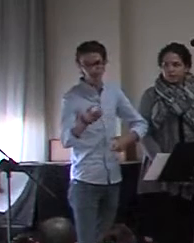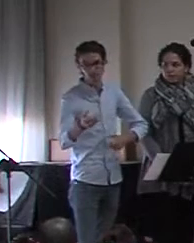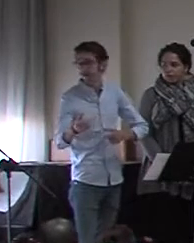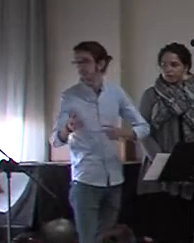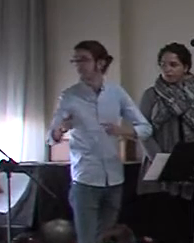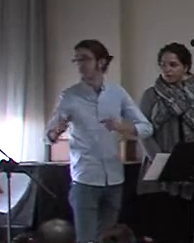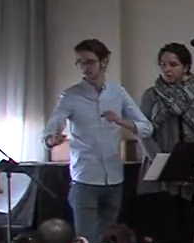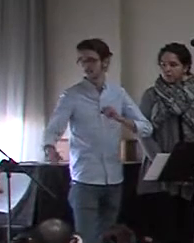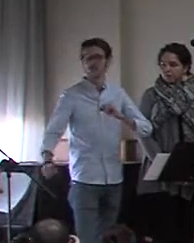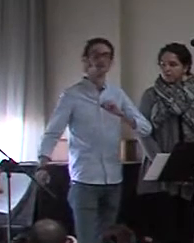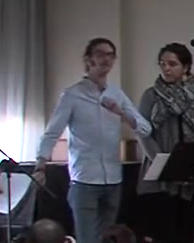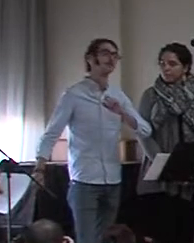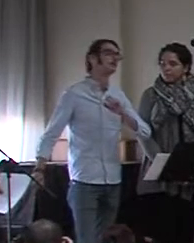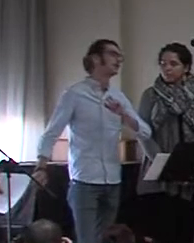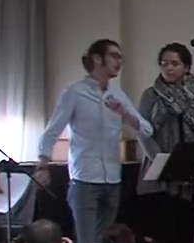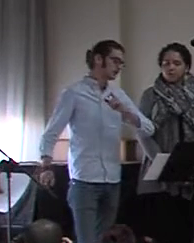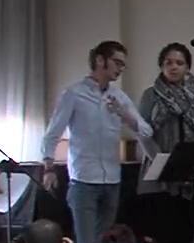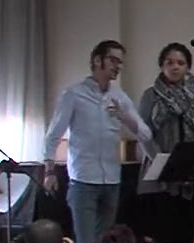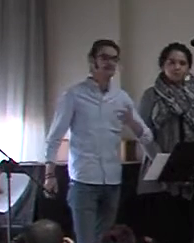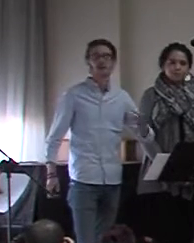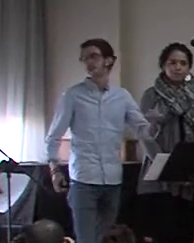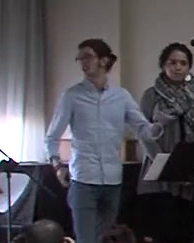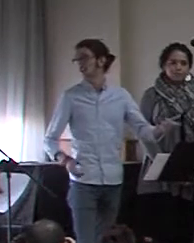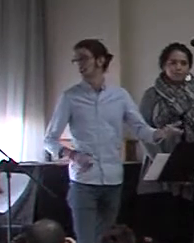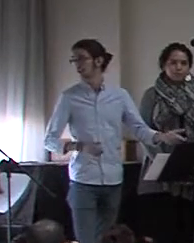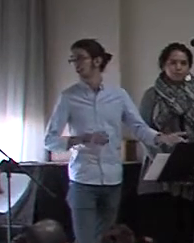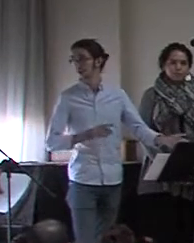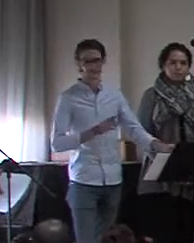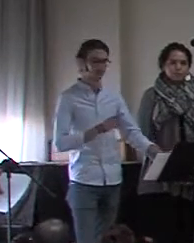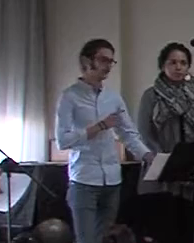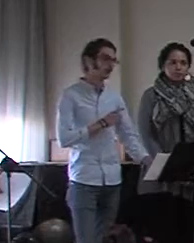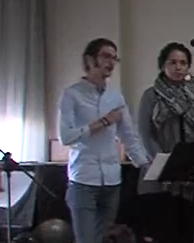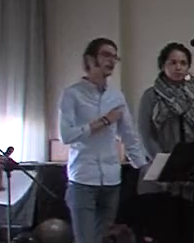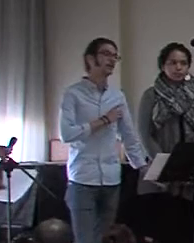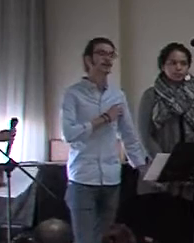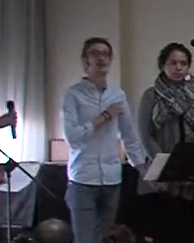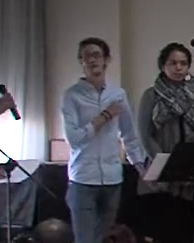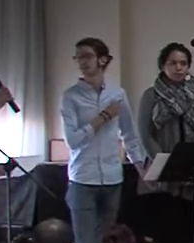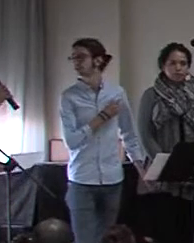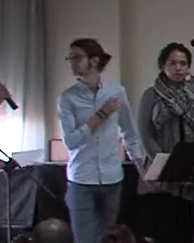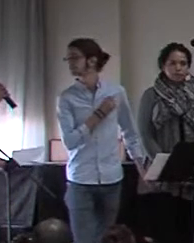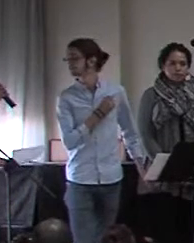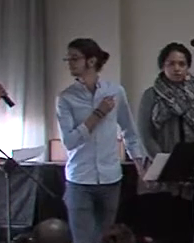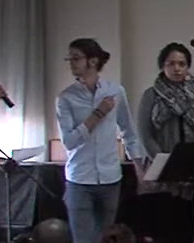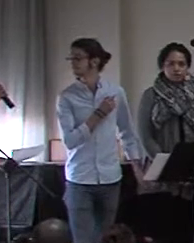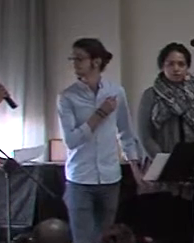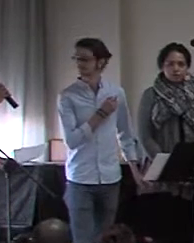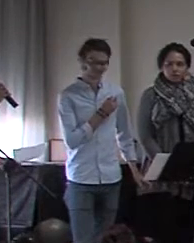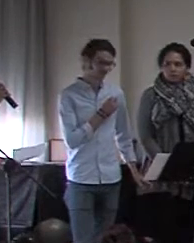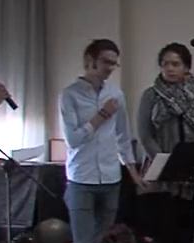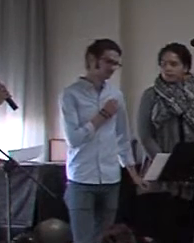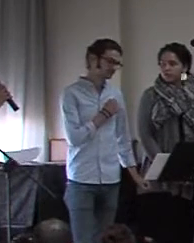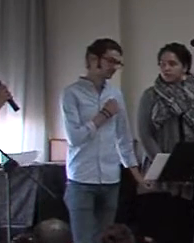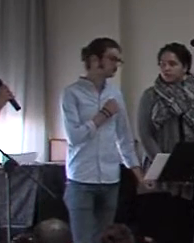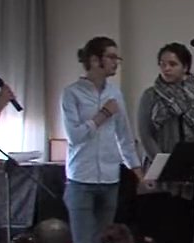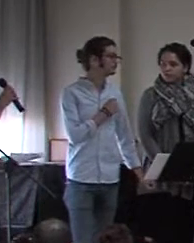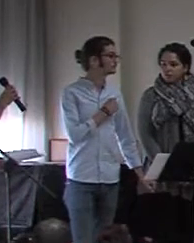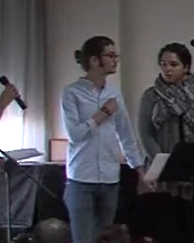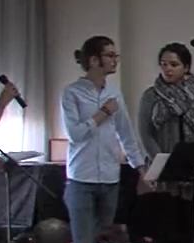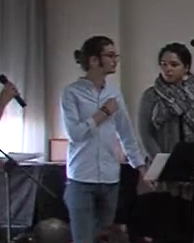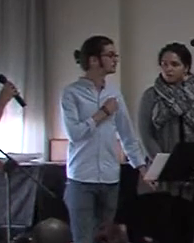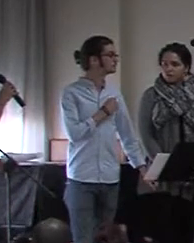decir que vence, decir que vence. ¿Quién eres, hermoso joven, que